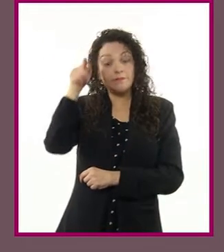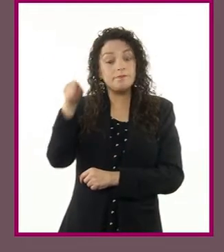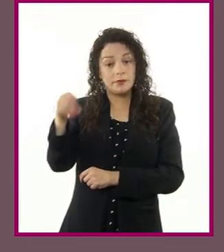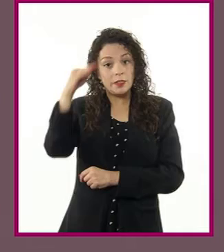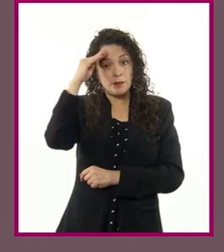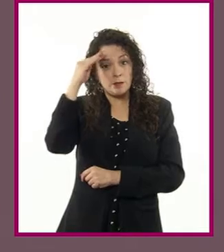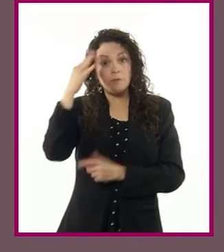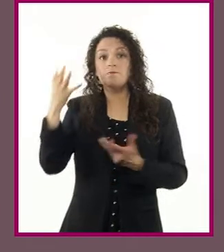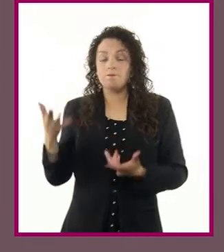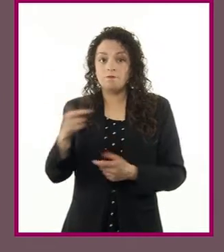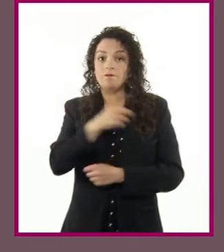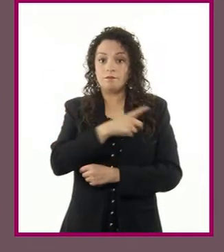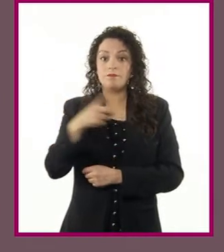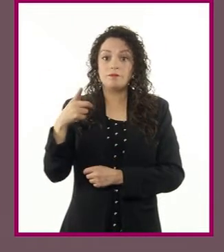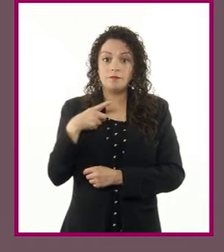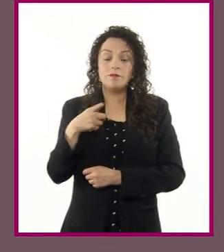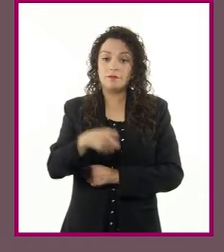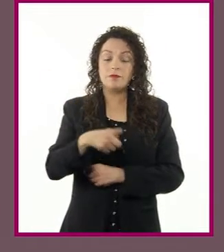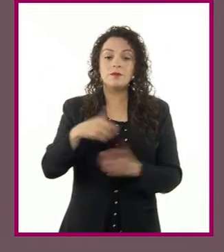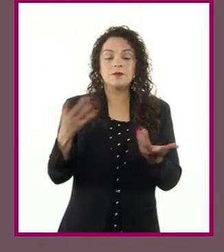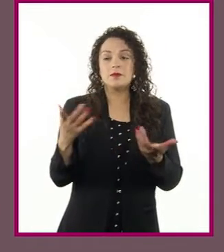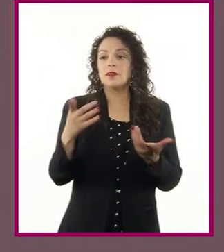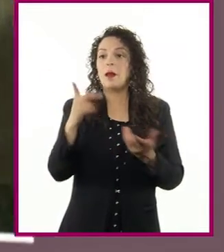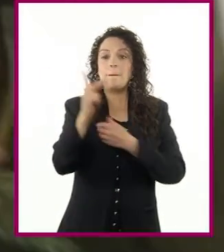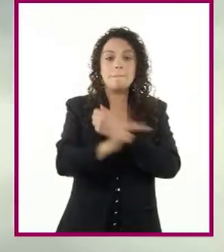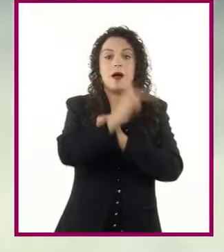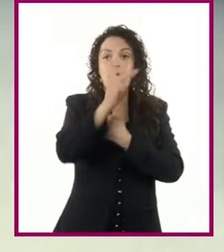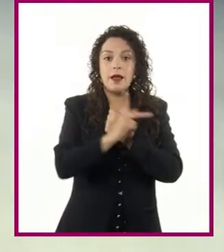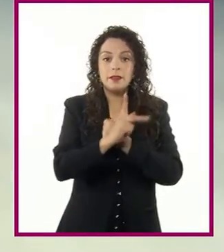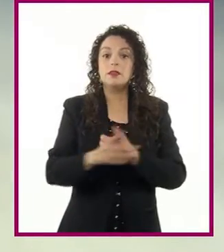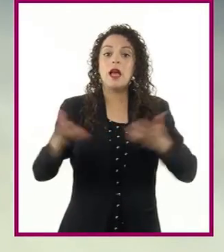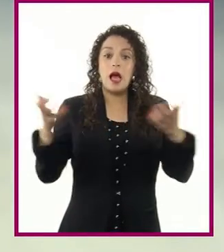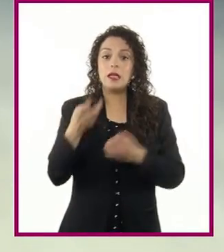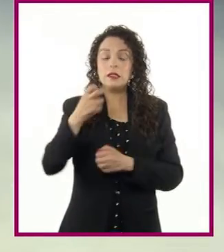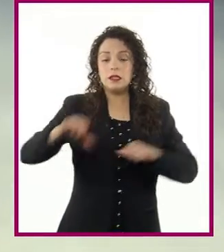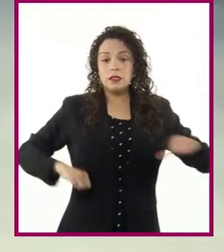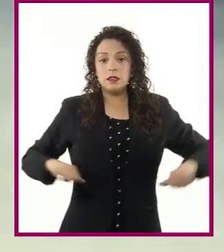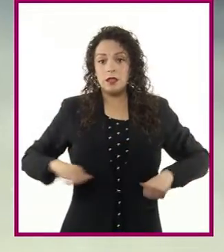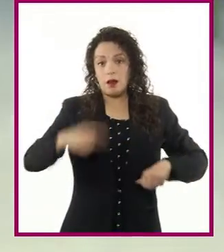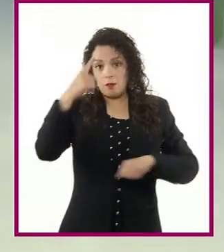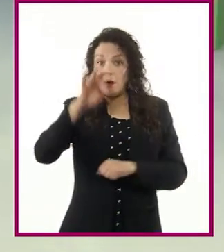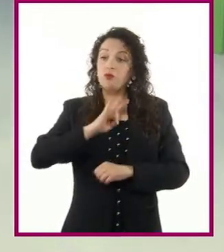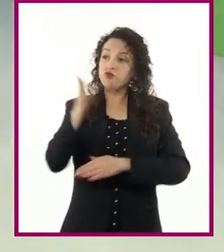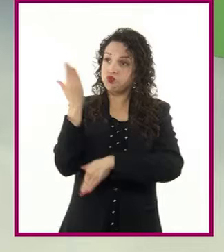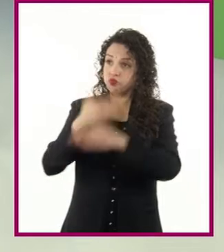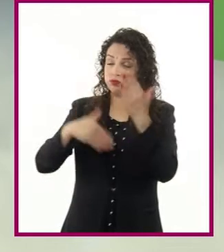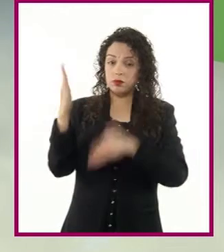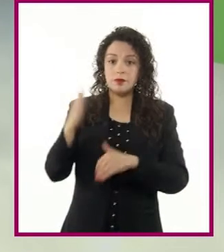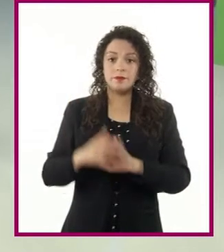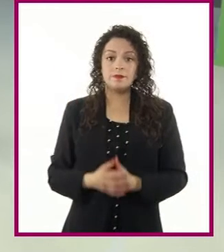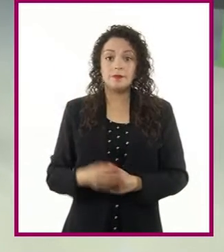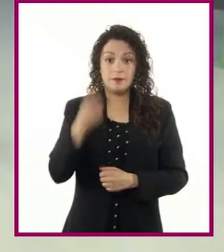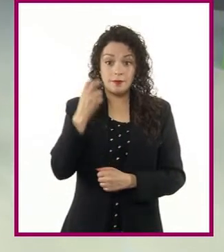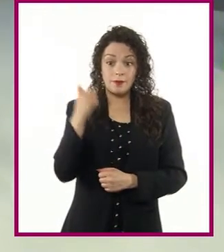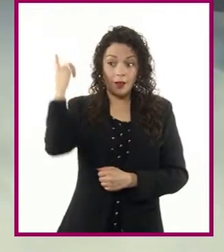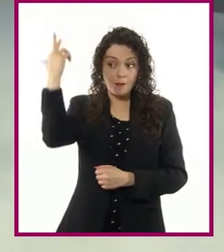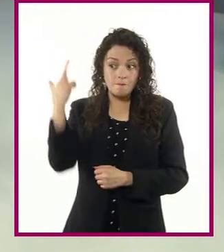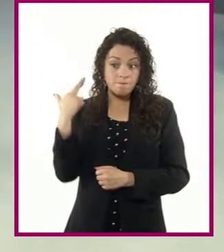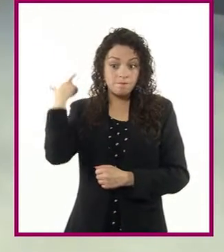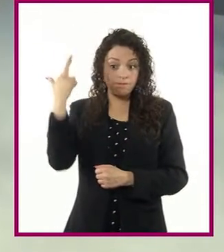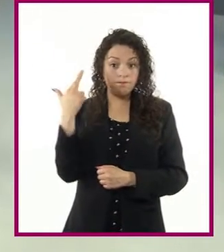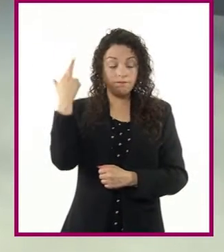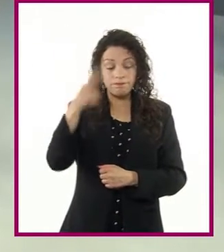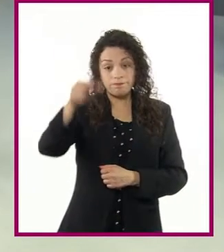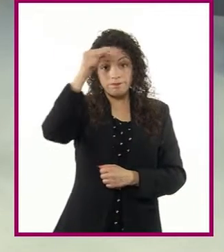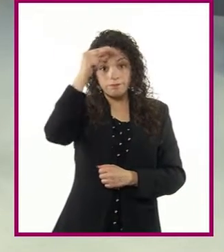próspera debía cultivar estas disciplinas. Así, los monarcas ilustrados buscaban modernizar